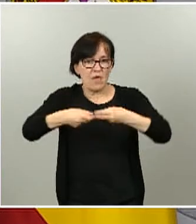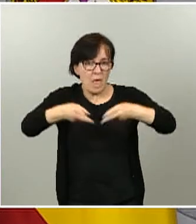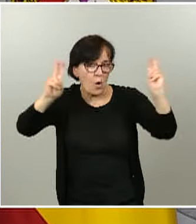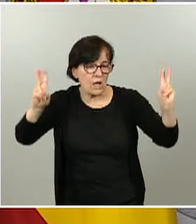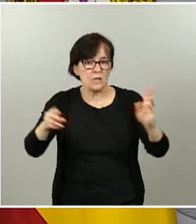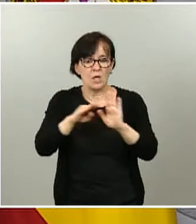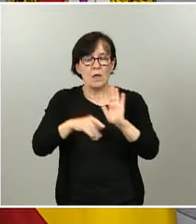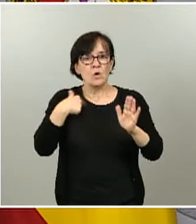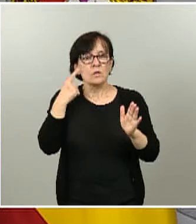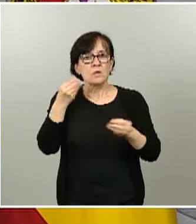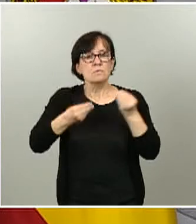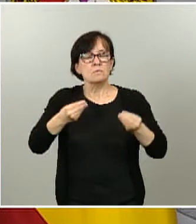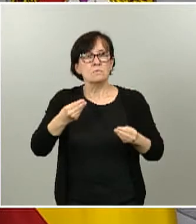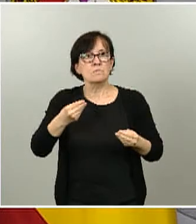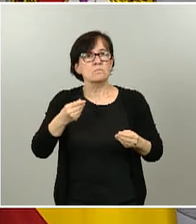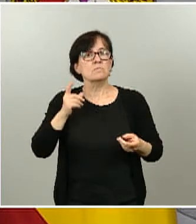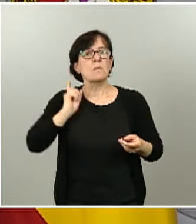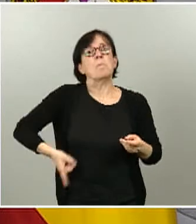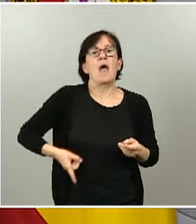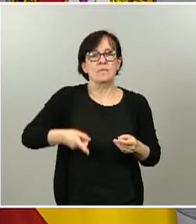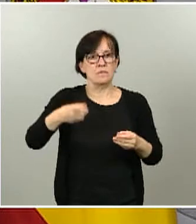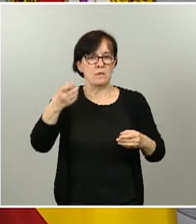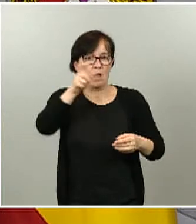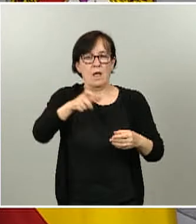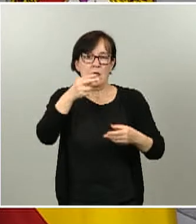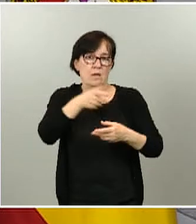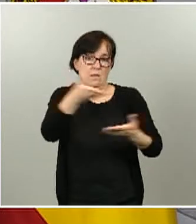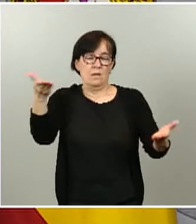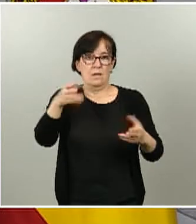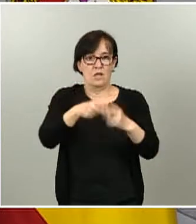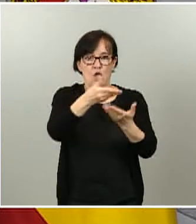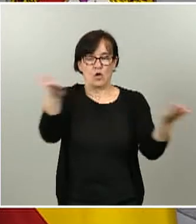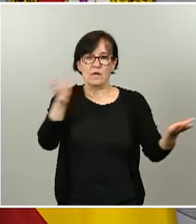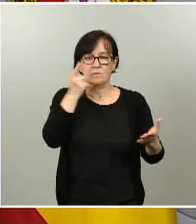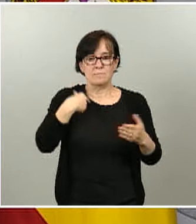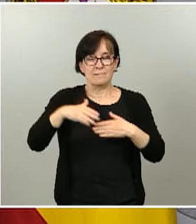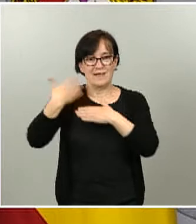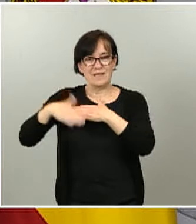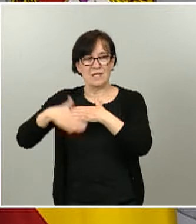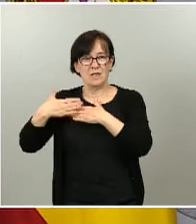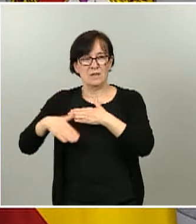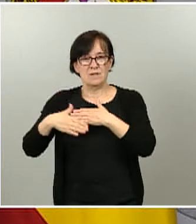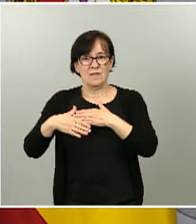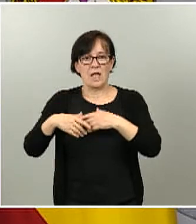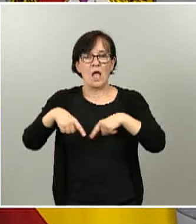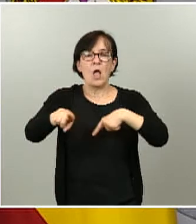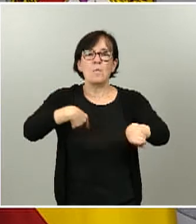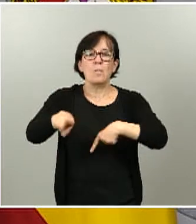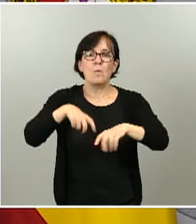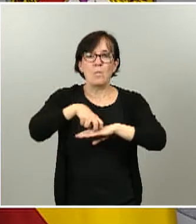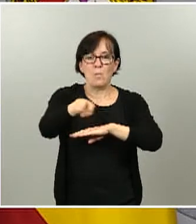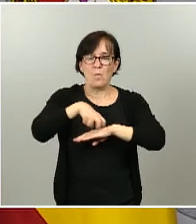la soberanía popular, su representación, el hecho de que se restrinja, en este caso, la movilidad del conjunto del